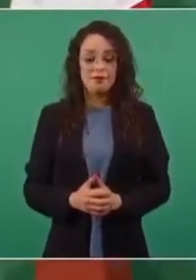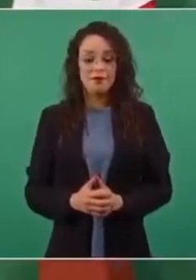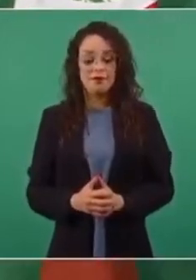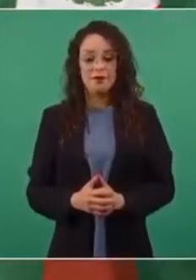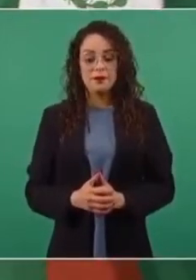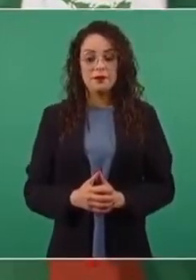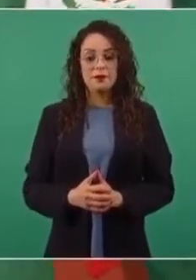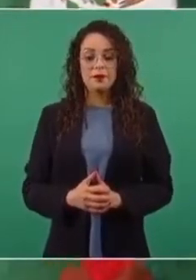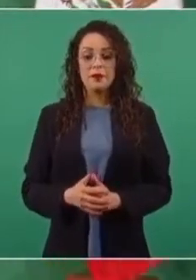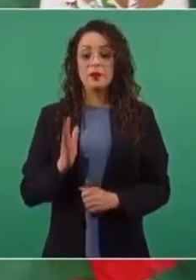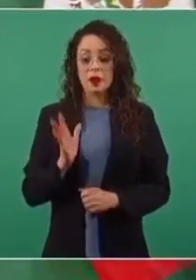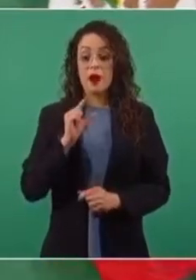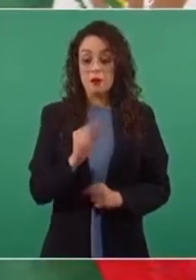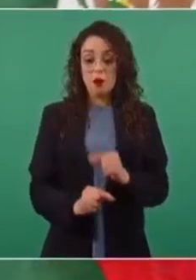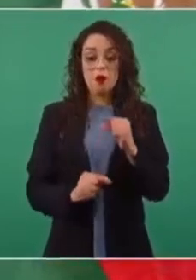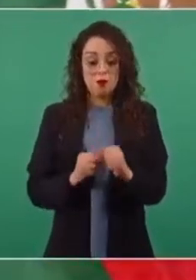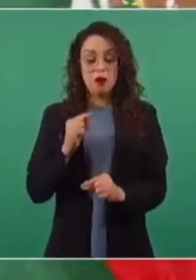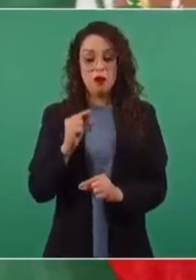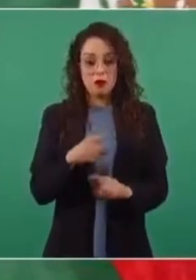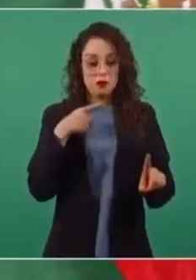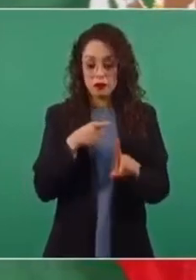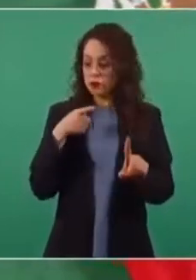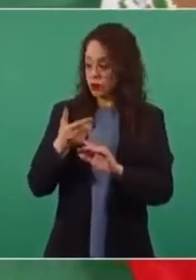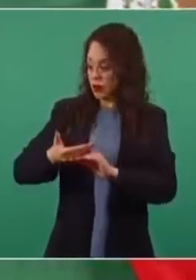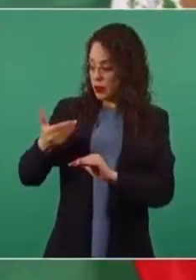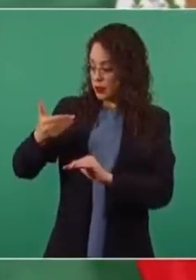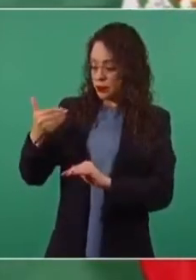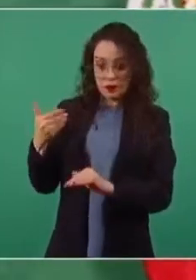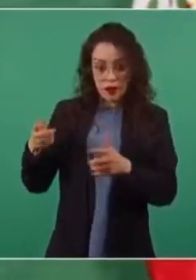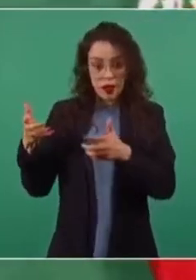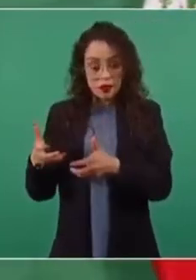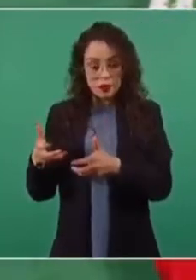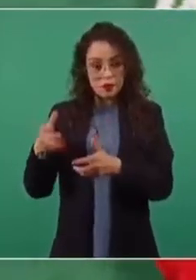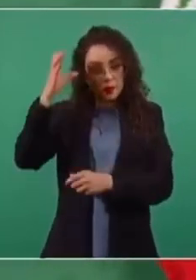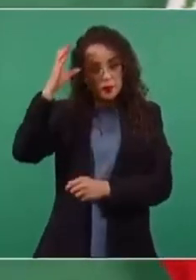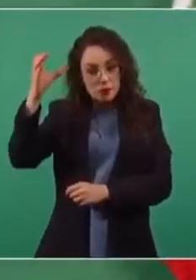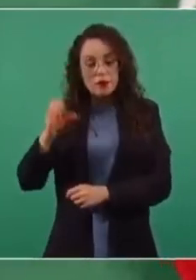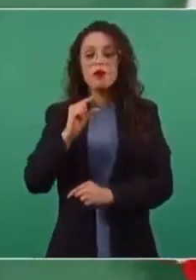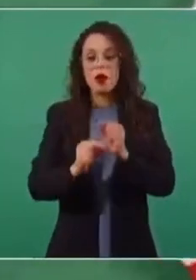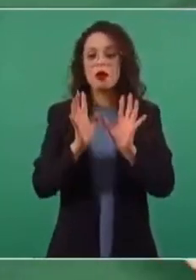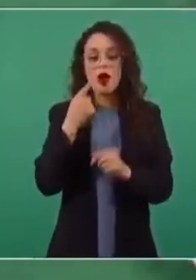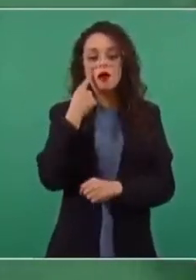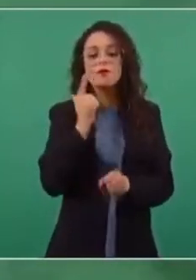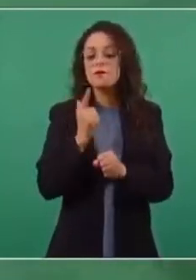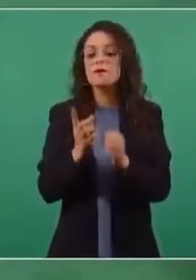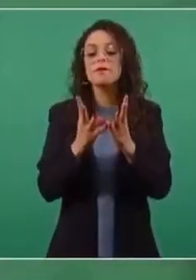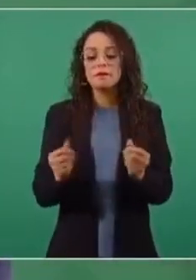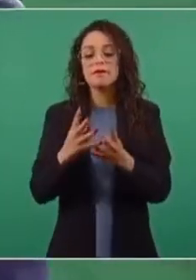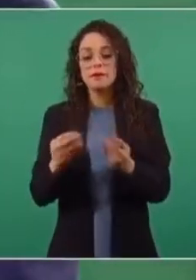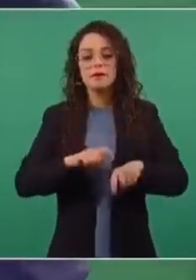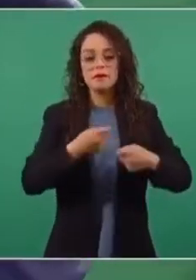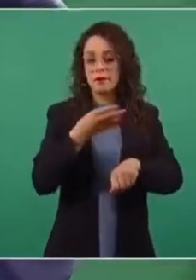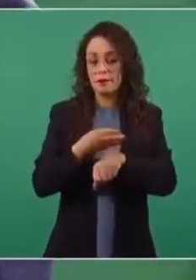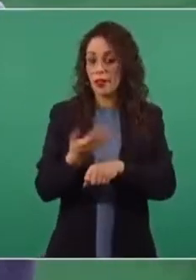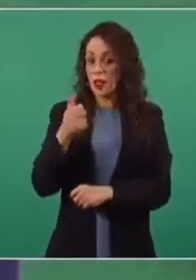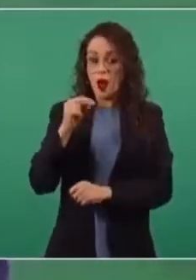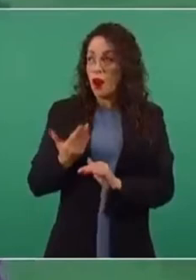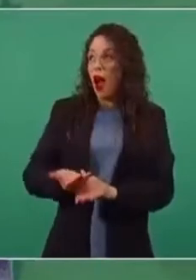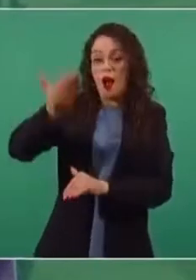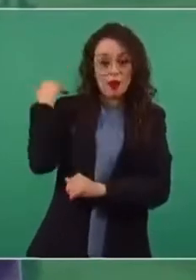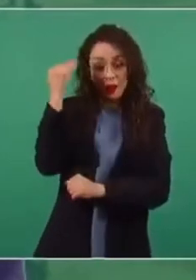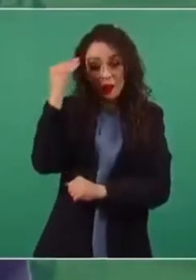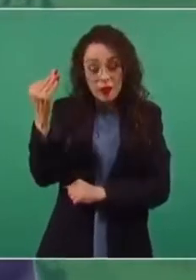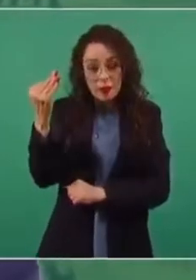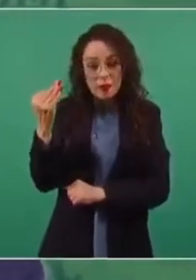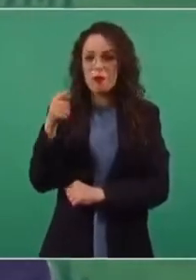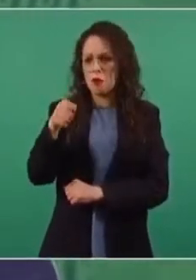Se están aclarando todos los casos. Ya no es el tiempo de antes, de que se cometió un delito y